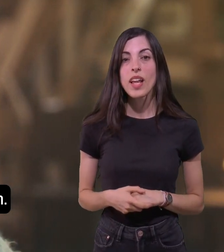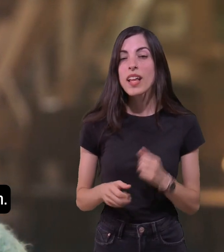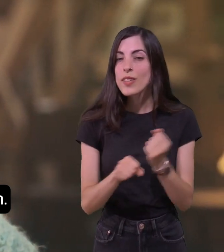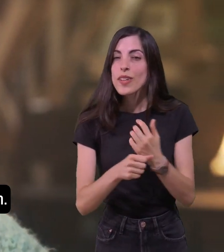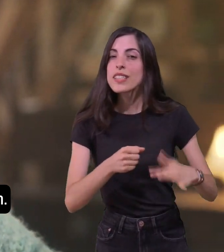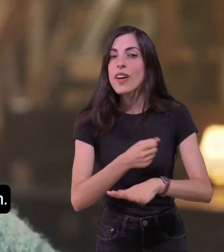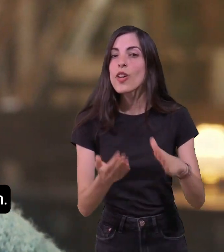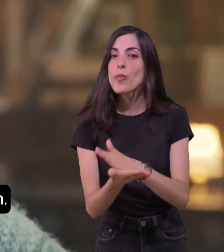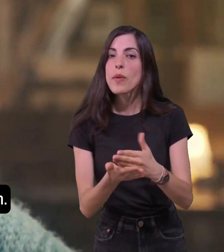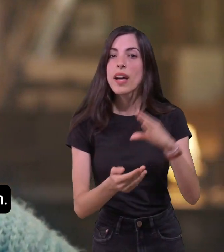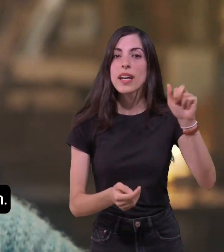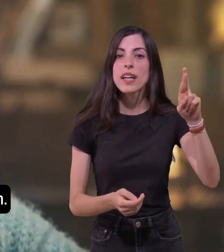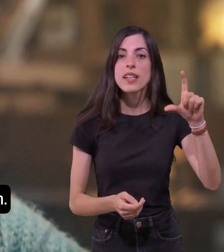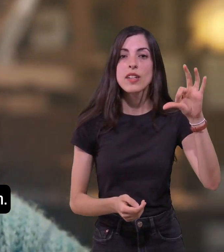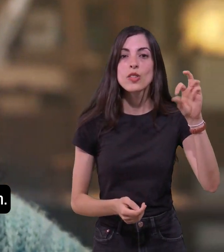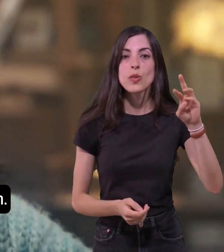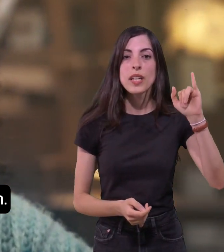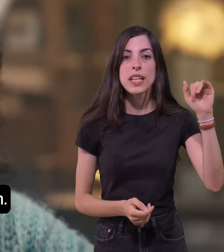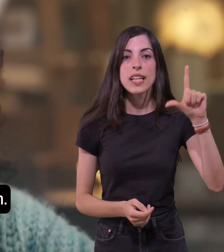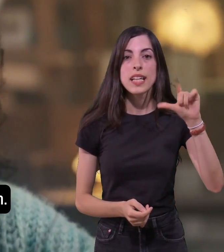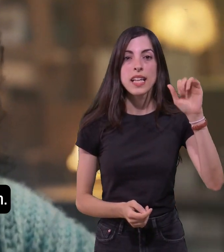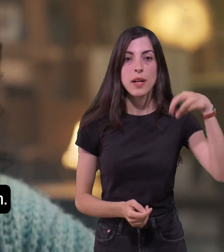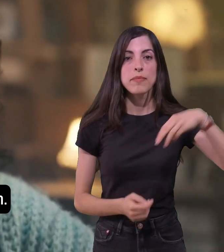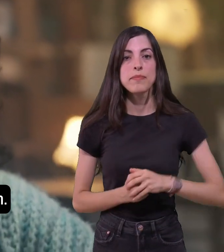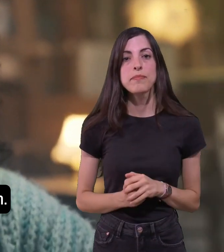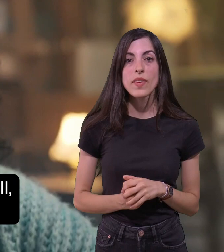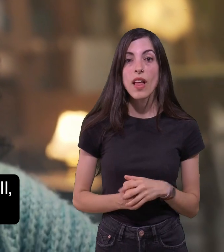Un trabajo basado en un poema de Carlos William.